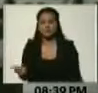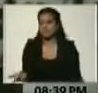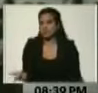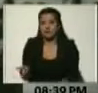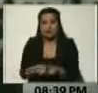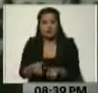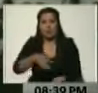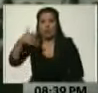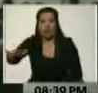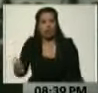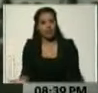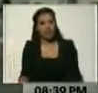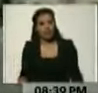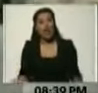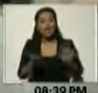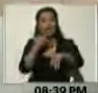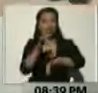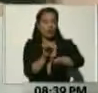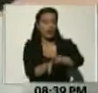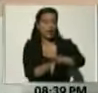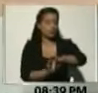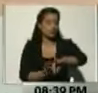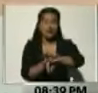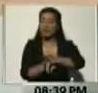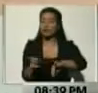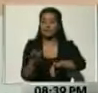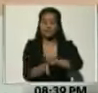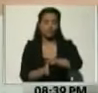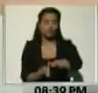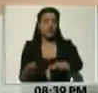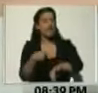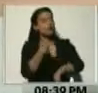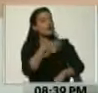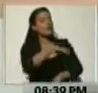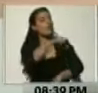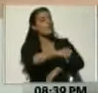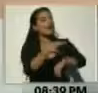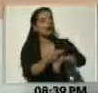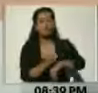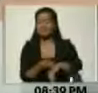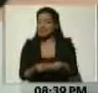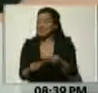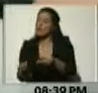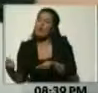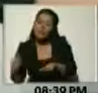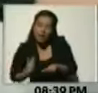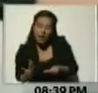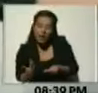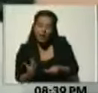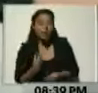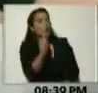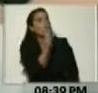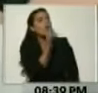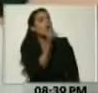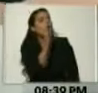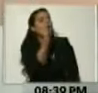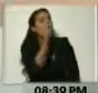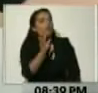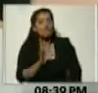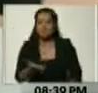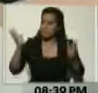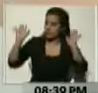bueno, te lo vendo, pues, ¿cuánto me vas a dar? Un bolívar. No, mejor te lo regalo. ¿Qué me vas a pagar un bolívar? Mejor te lo regalo.